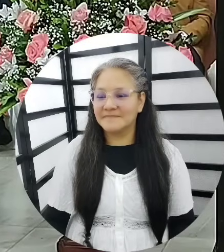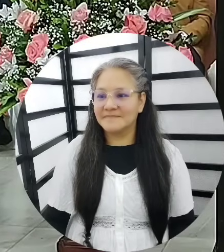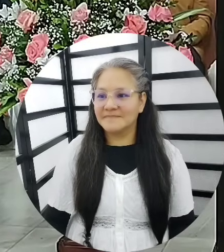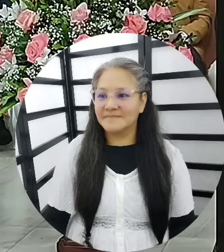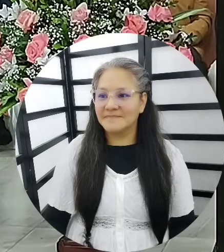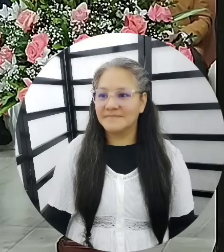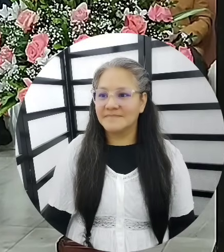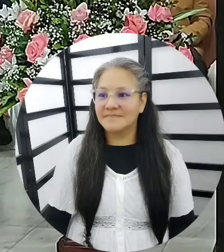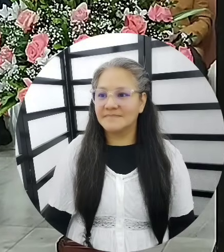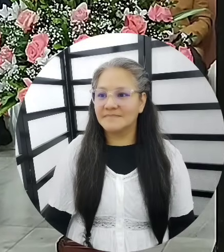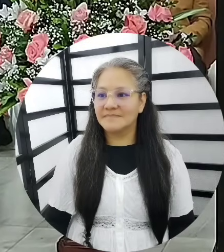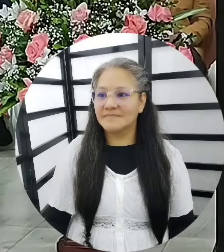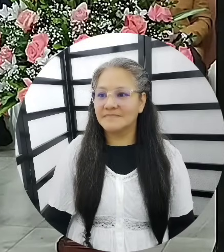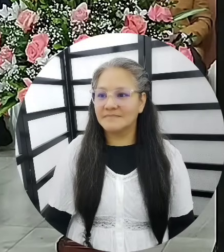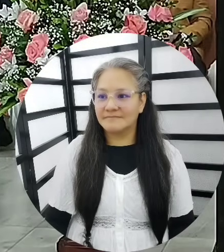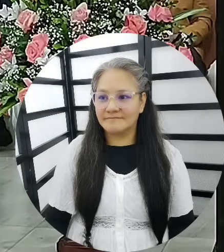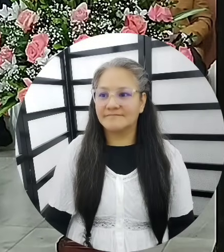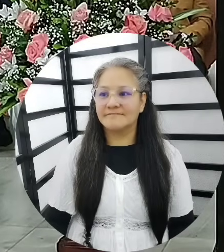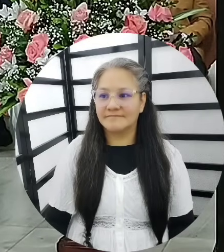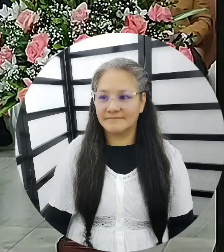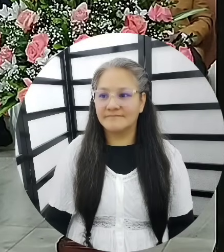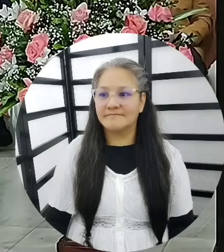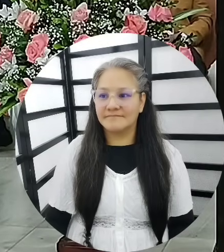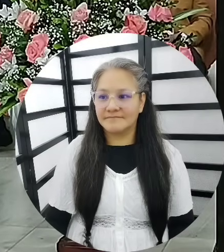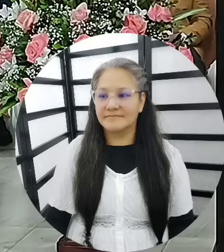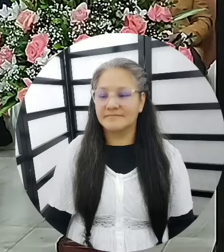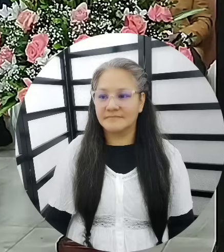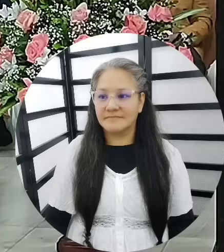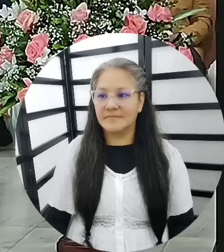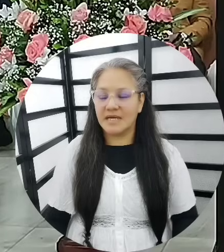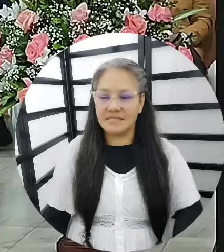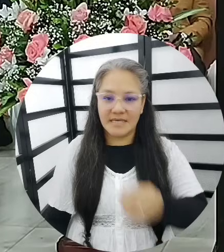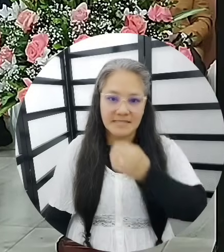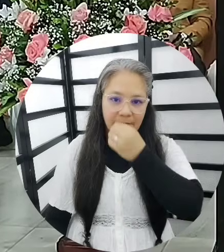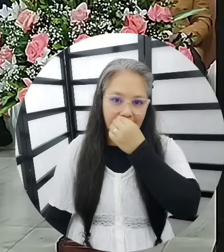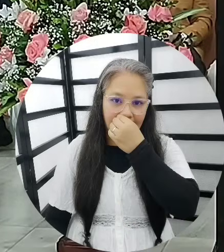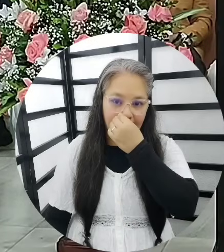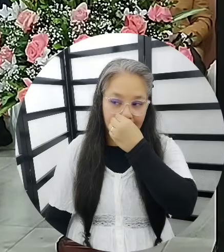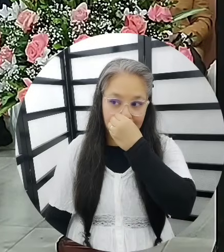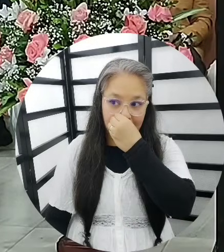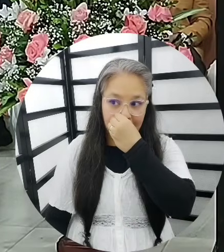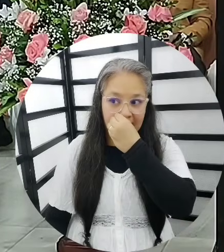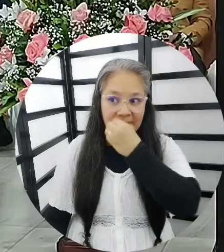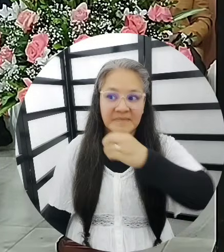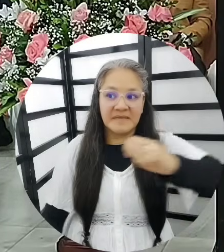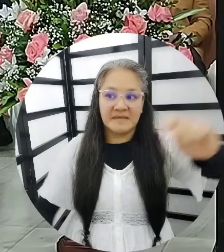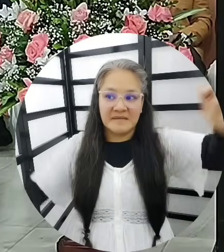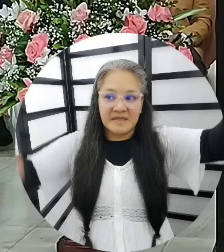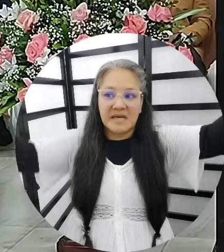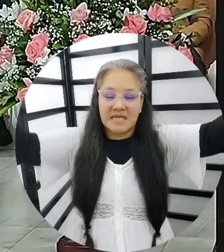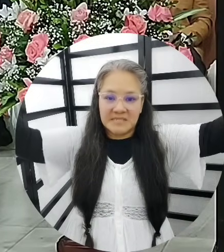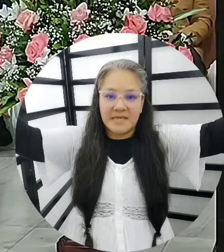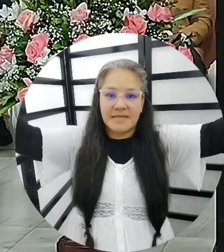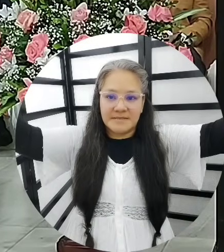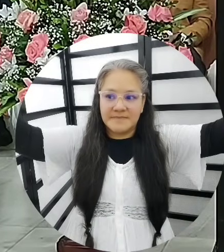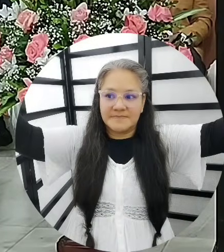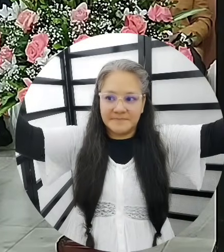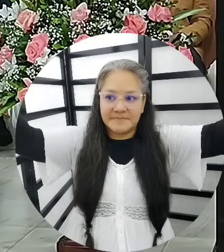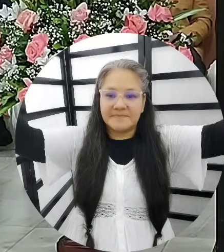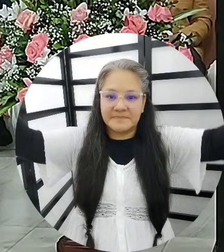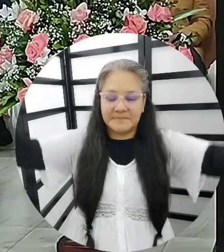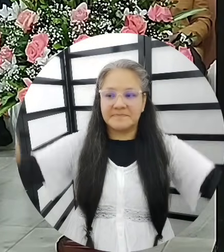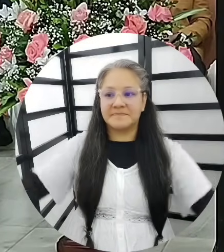Oiga, ¿qué tal si andamos haciendo algo indebido? ¡Qué terrible sería eso! ¡Oh, gloria a Dios!